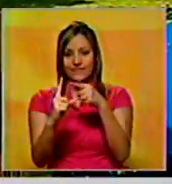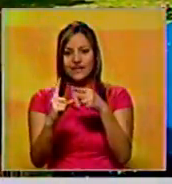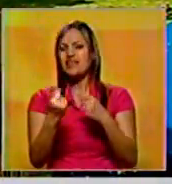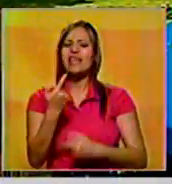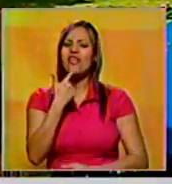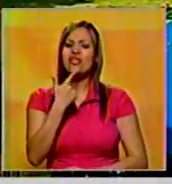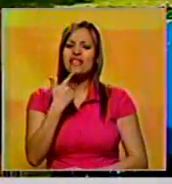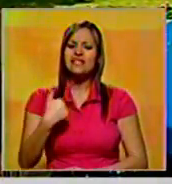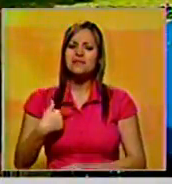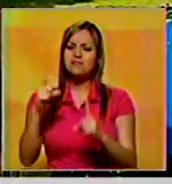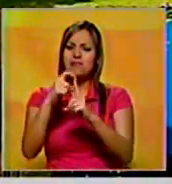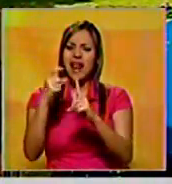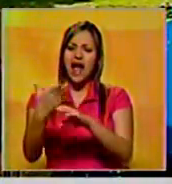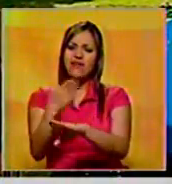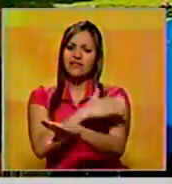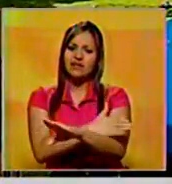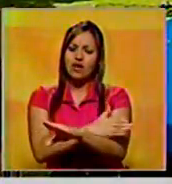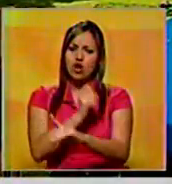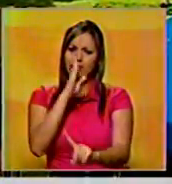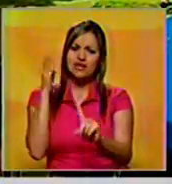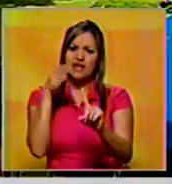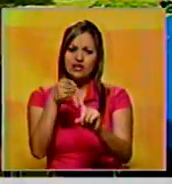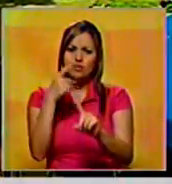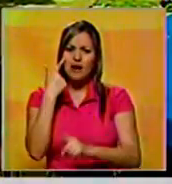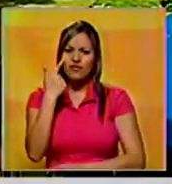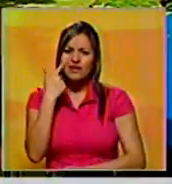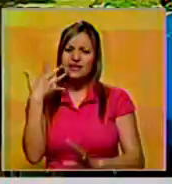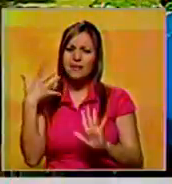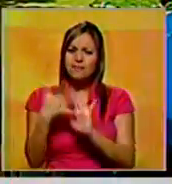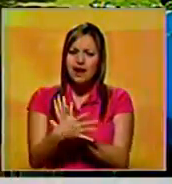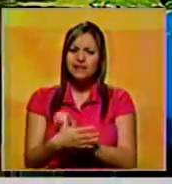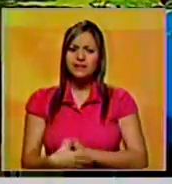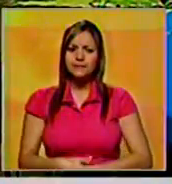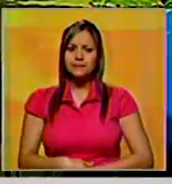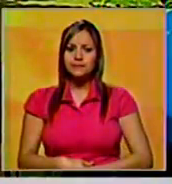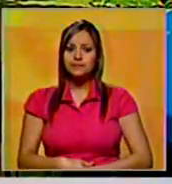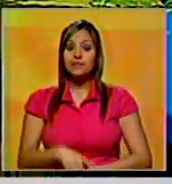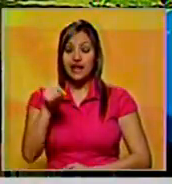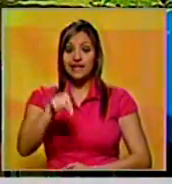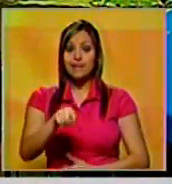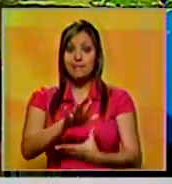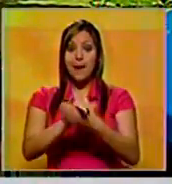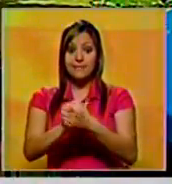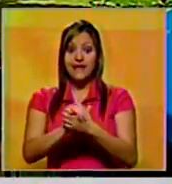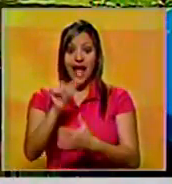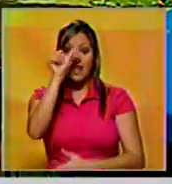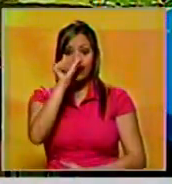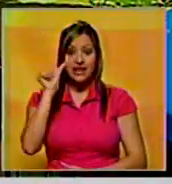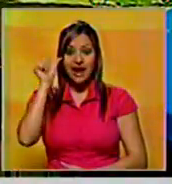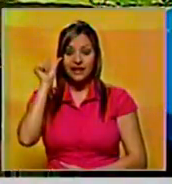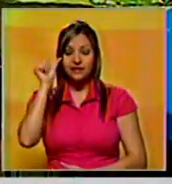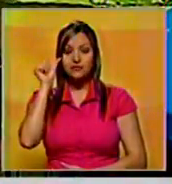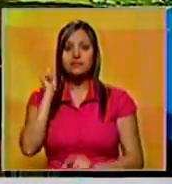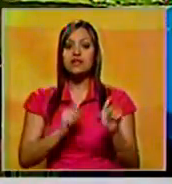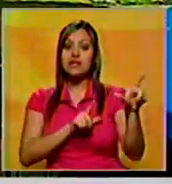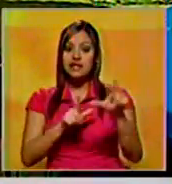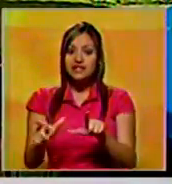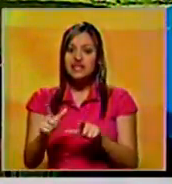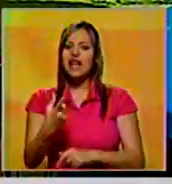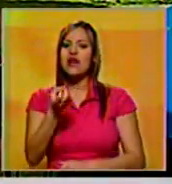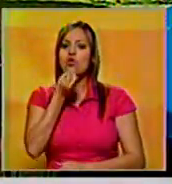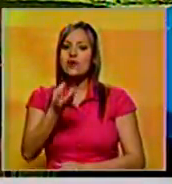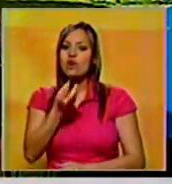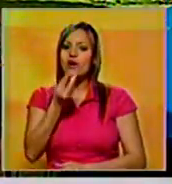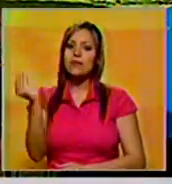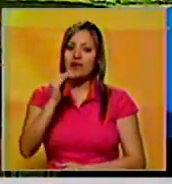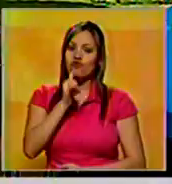escuchar entonces las palabras o nos vamos a ir directo para ver qué está sucediendo. Aquí tengo a mi compañera Adriana Andrade, quien ya está lista para comentarles